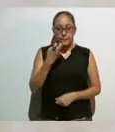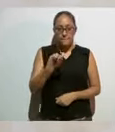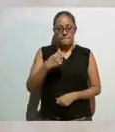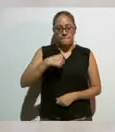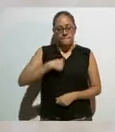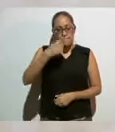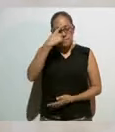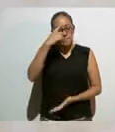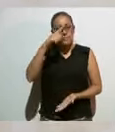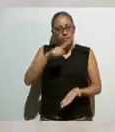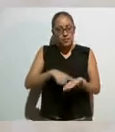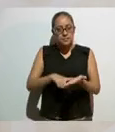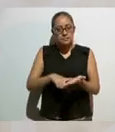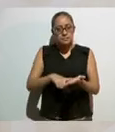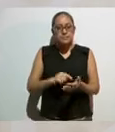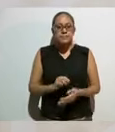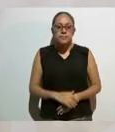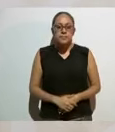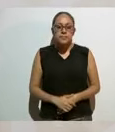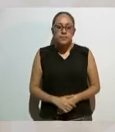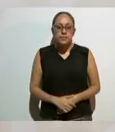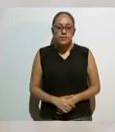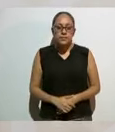doctrina, de nuestros ideales.